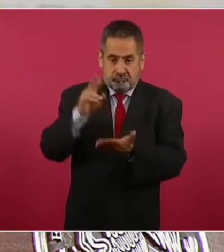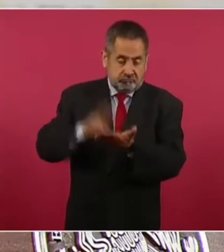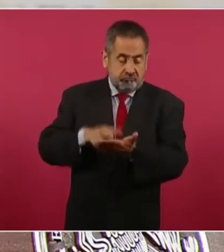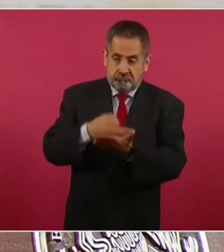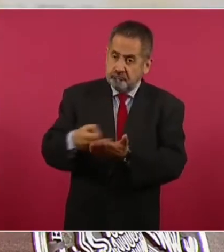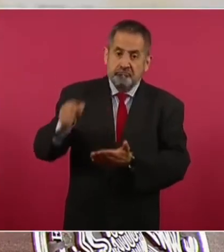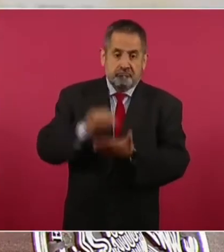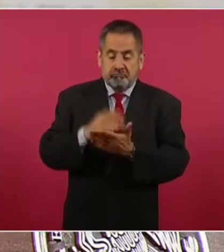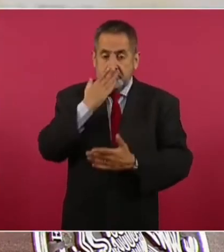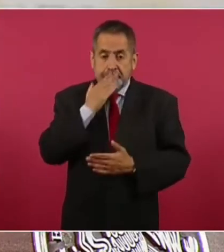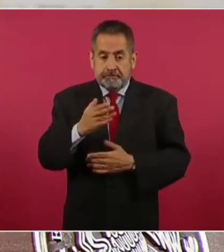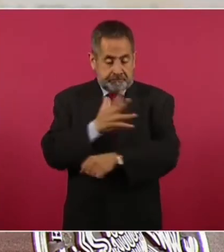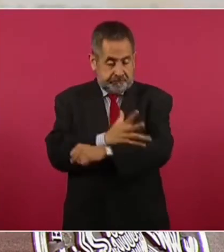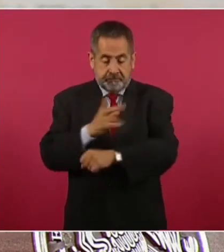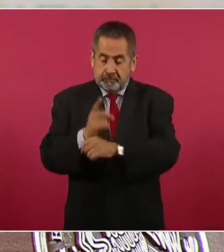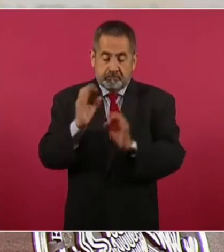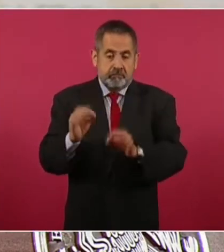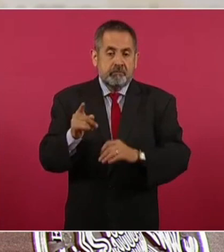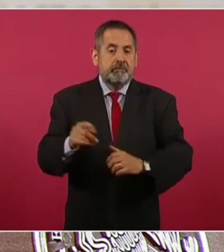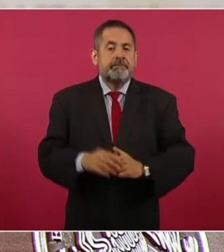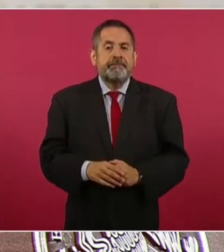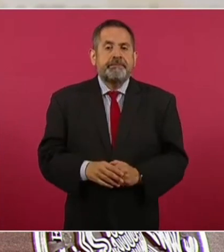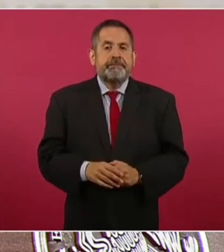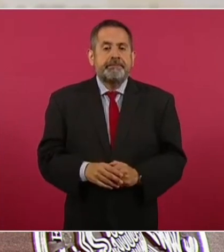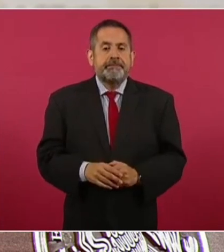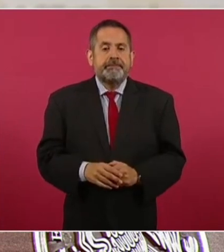valientes y honestos,